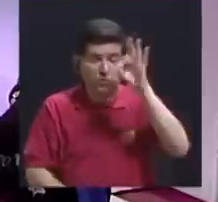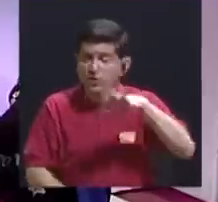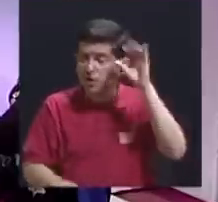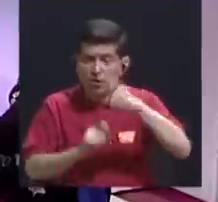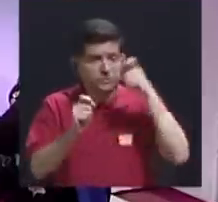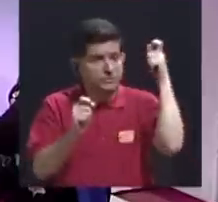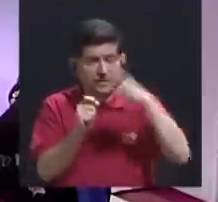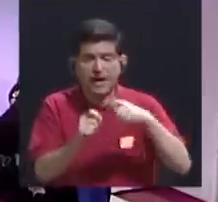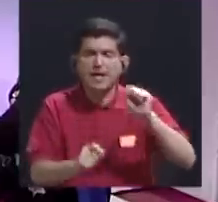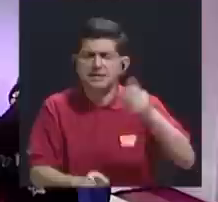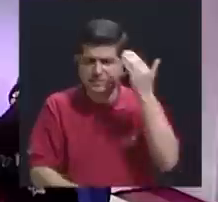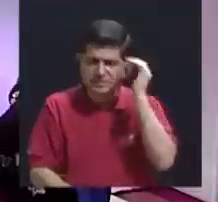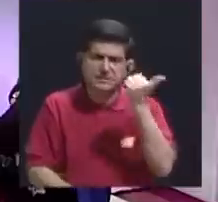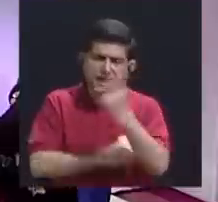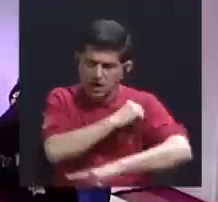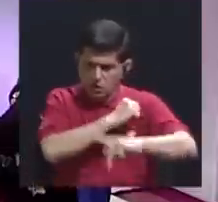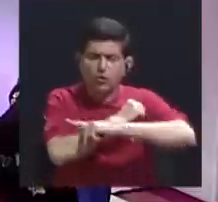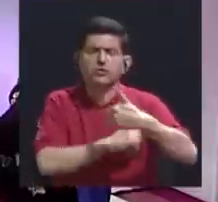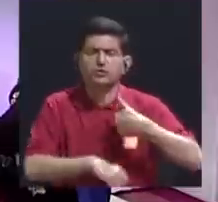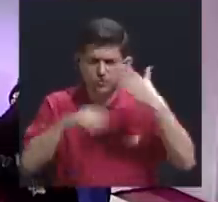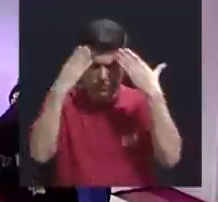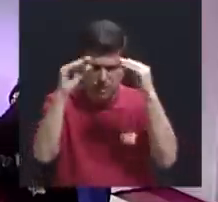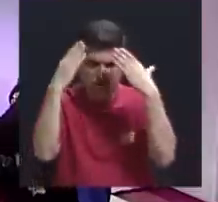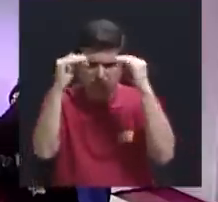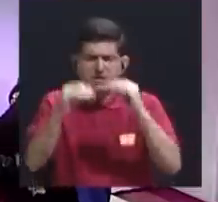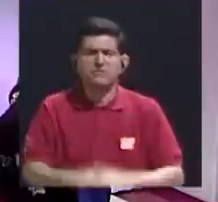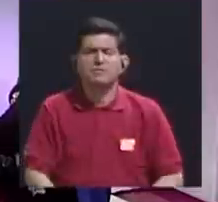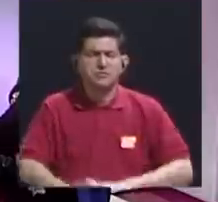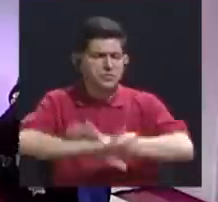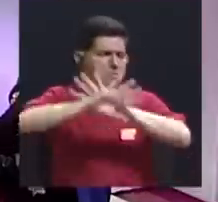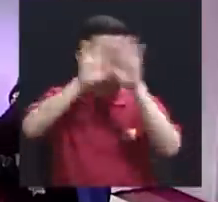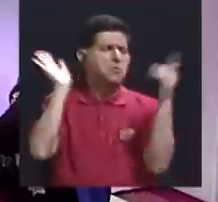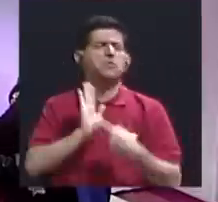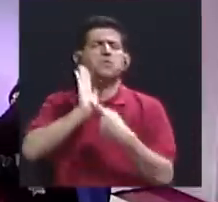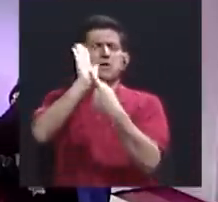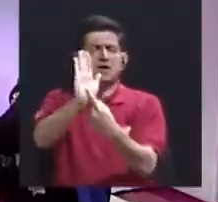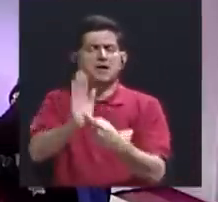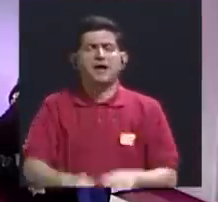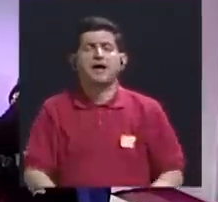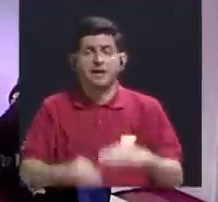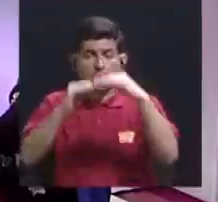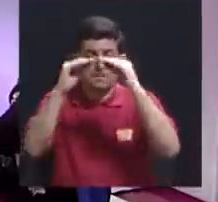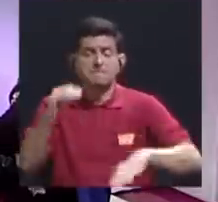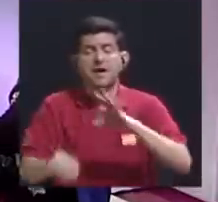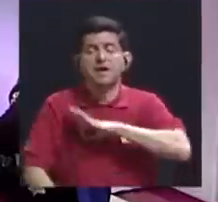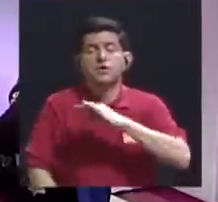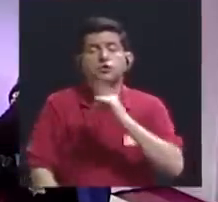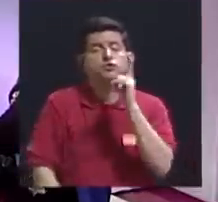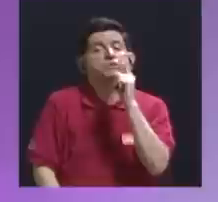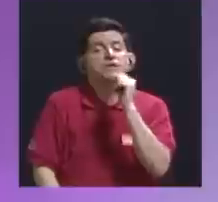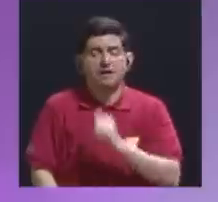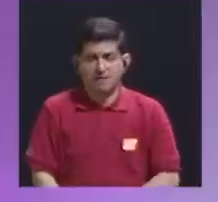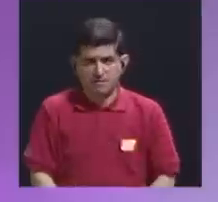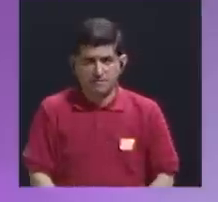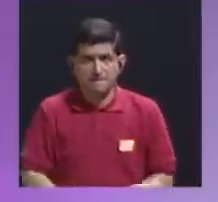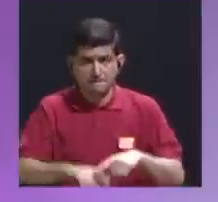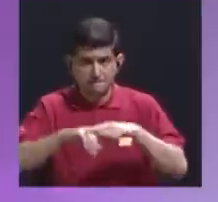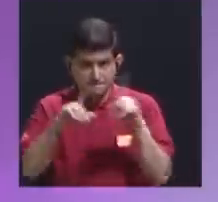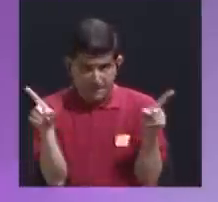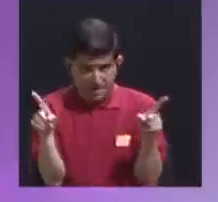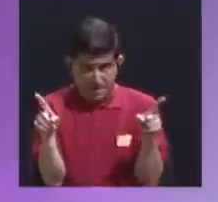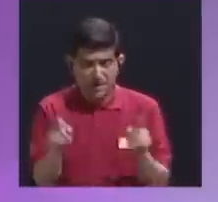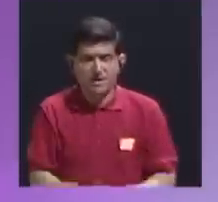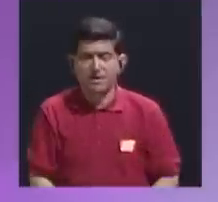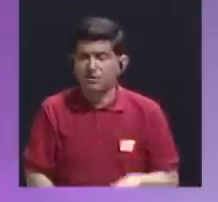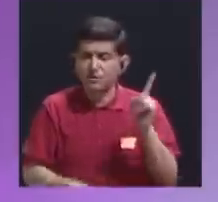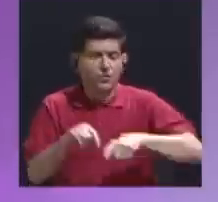tan concreta porque si conozco otros países donde tiene información queda clarísimo quién es el que menos se beneficia pero es este